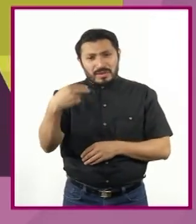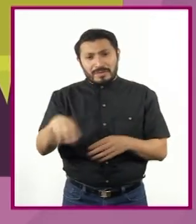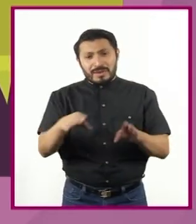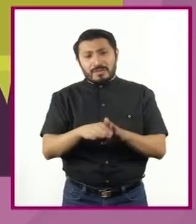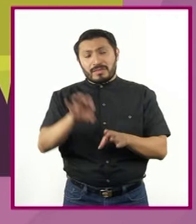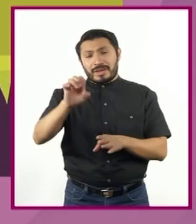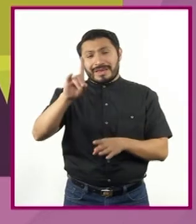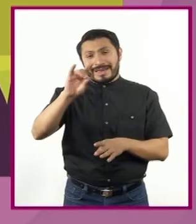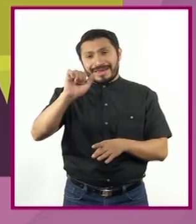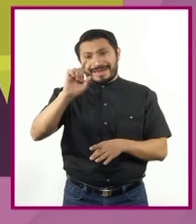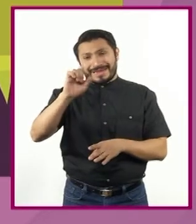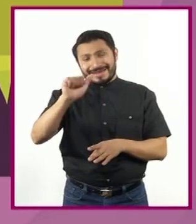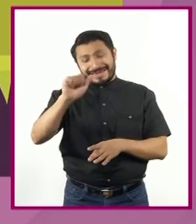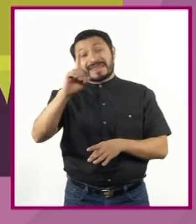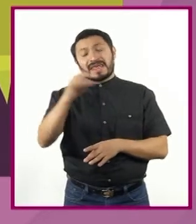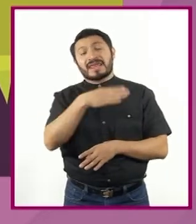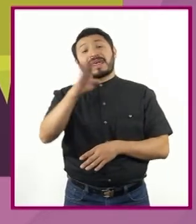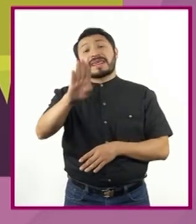Edad de Bronce.